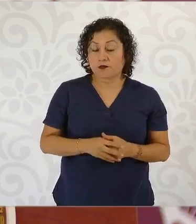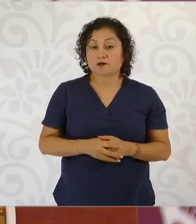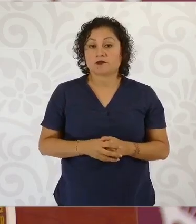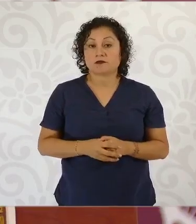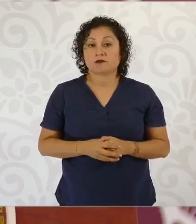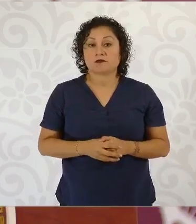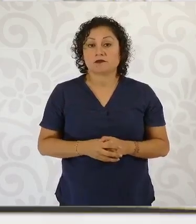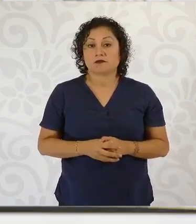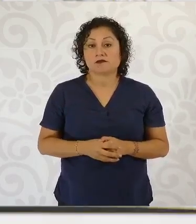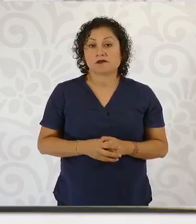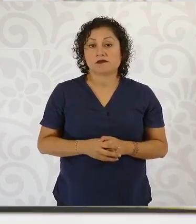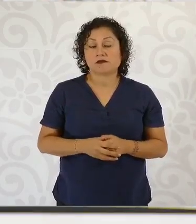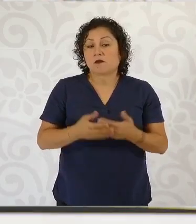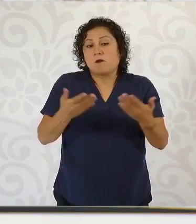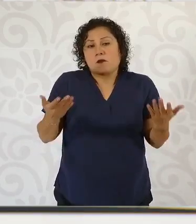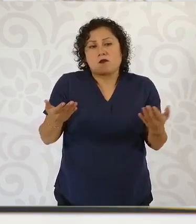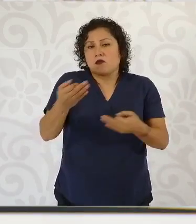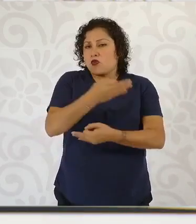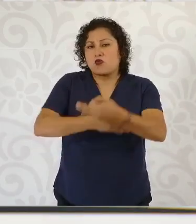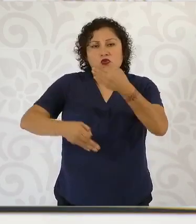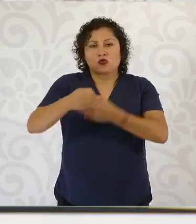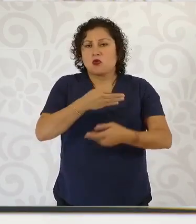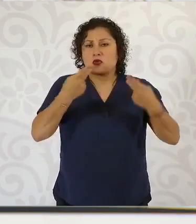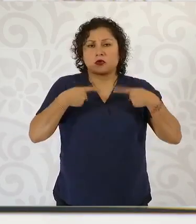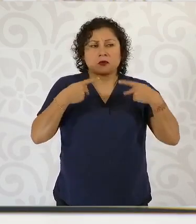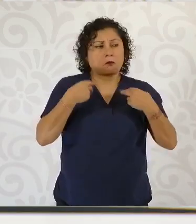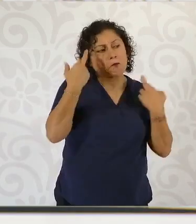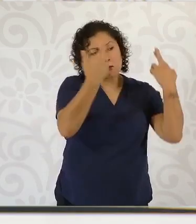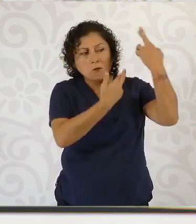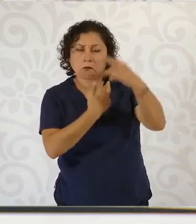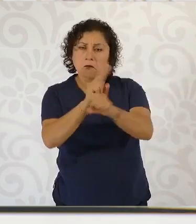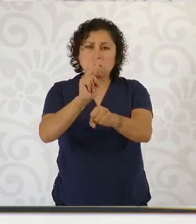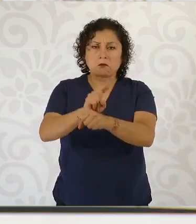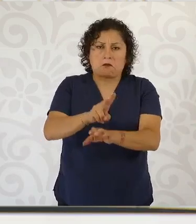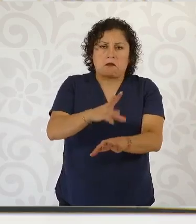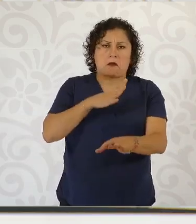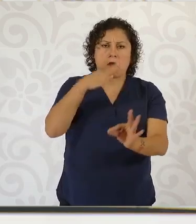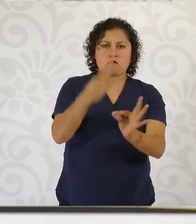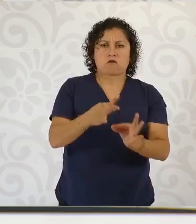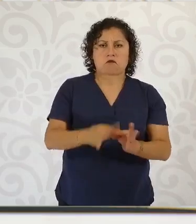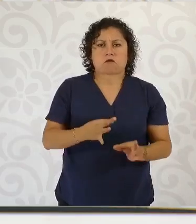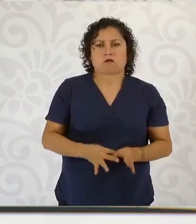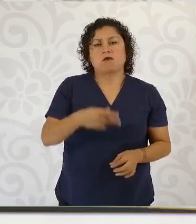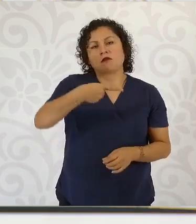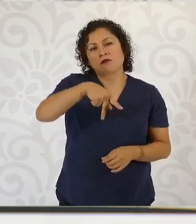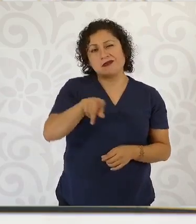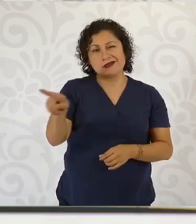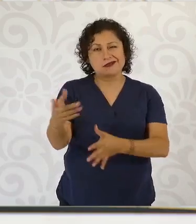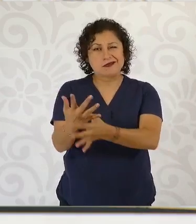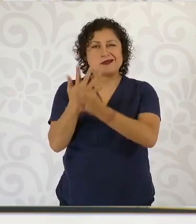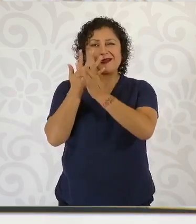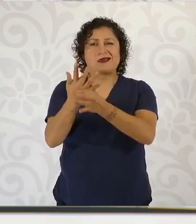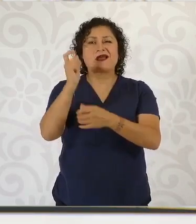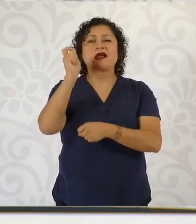las auditorías está todo, pero esta idea de que se cometieron actos de corrupción,